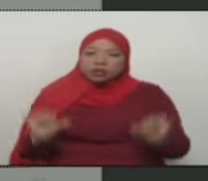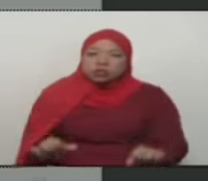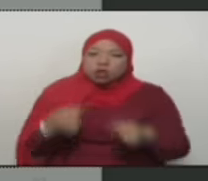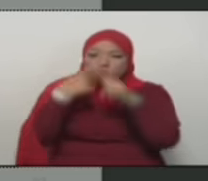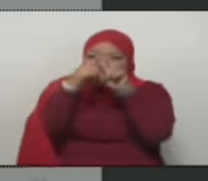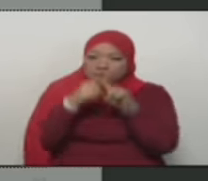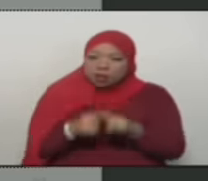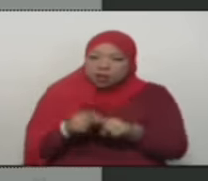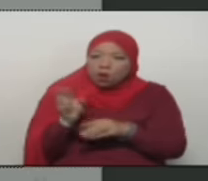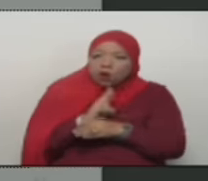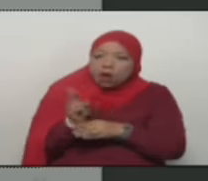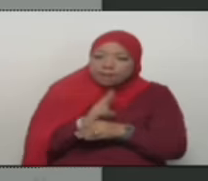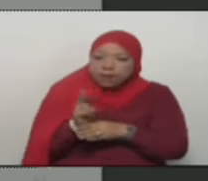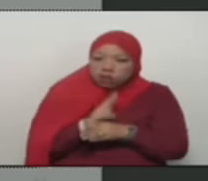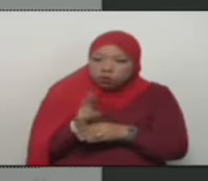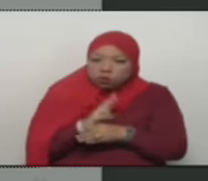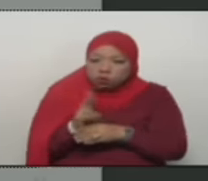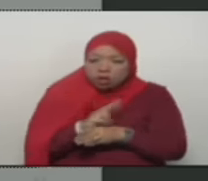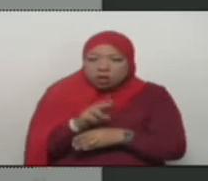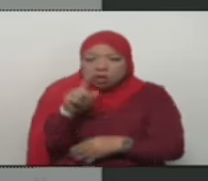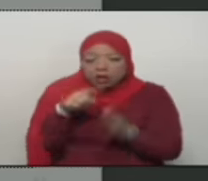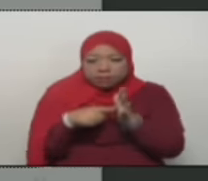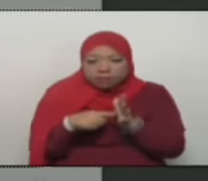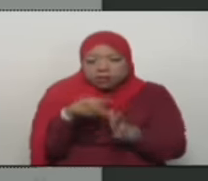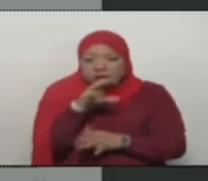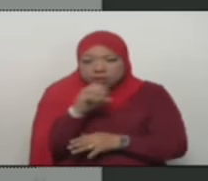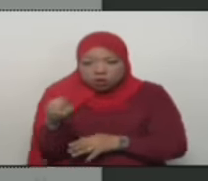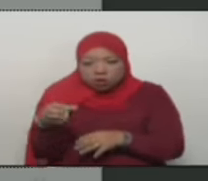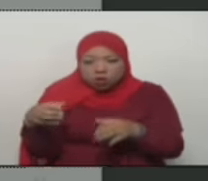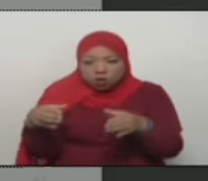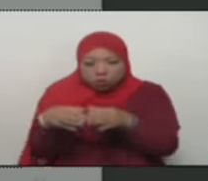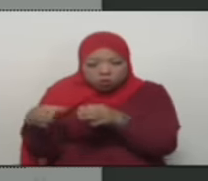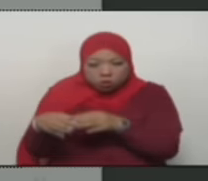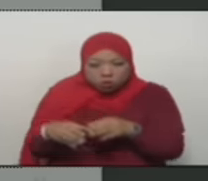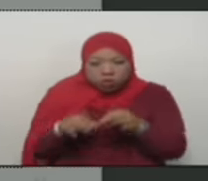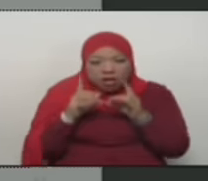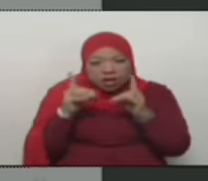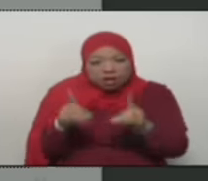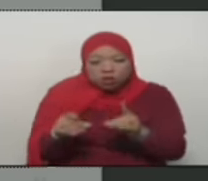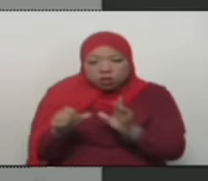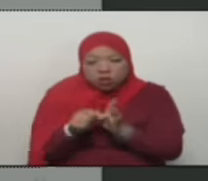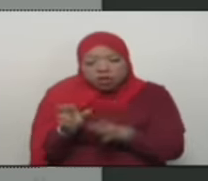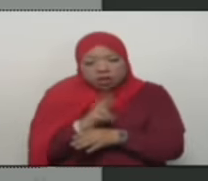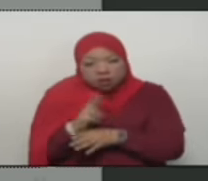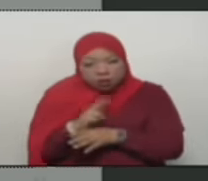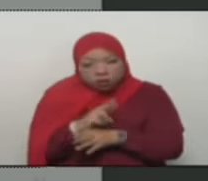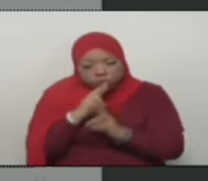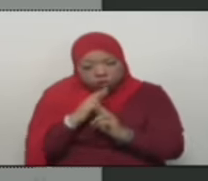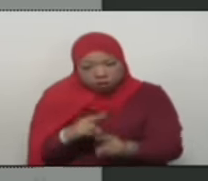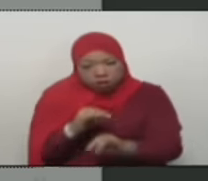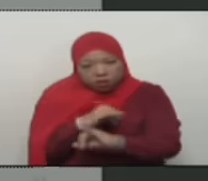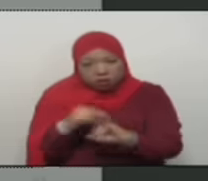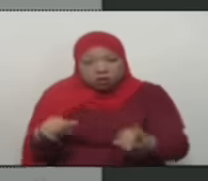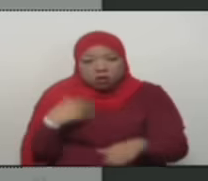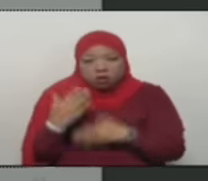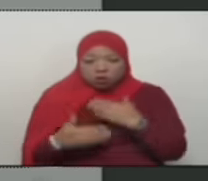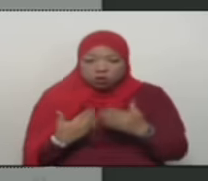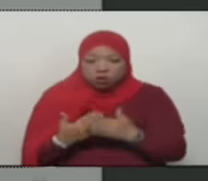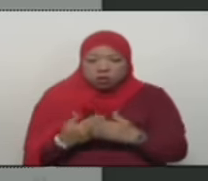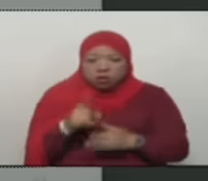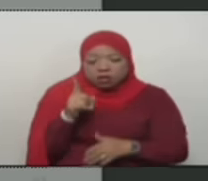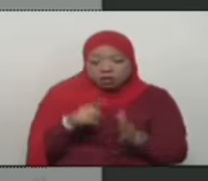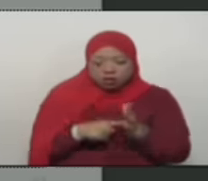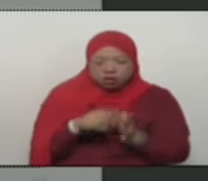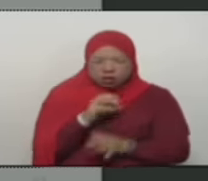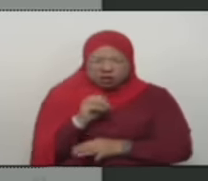que decía Jorge acá, con 1.500 mesas que nos va a permitir detectar rápidamente el resultado final. Y ahí lo dicen, 1.500. ¿Y